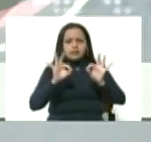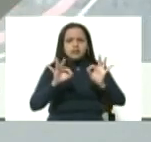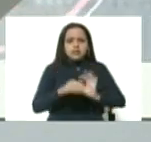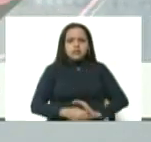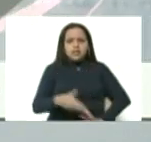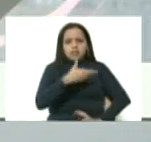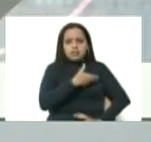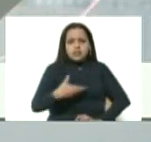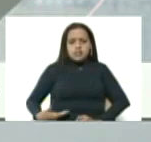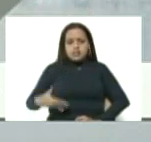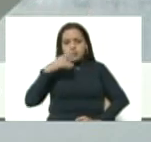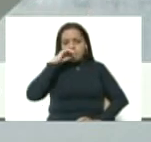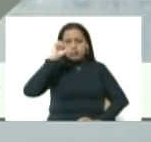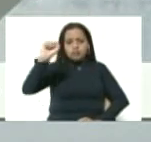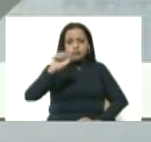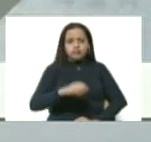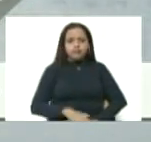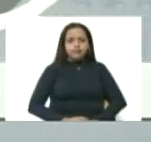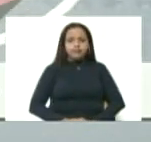presidente Nicolás Maduro.